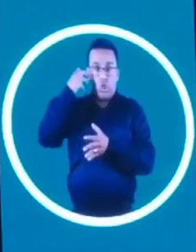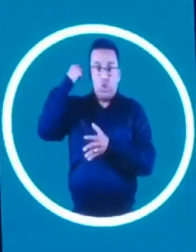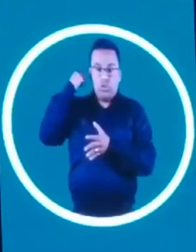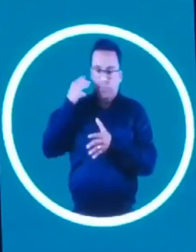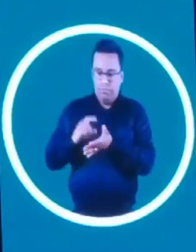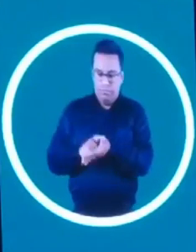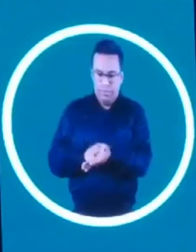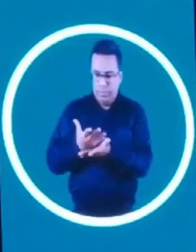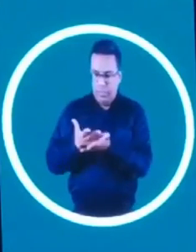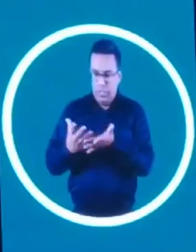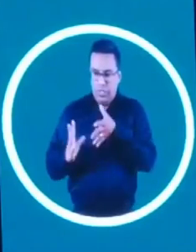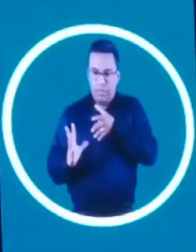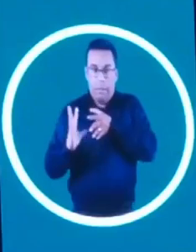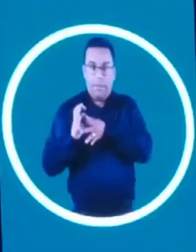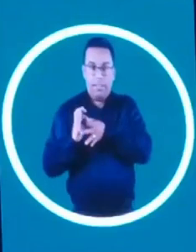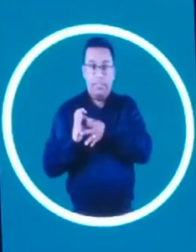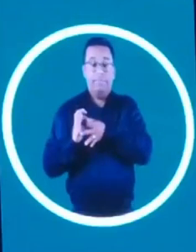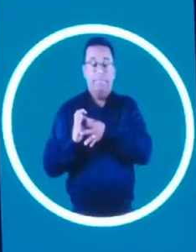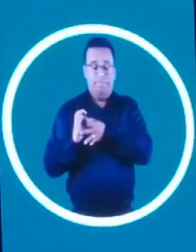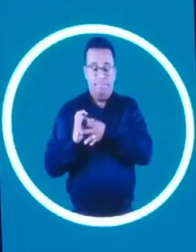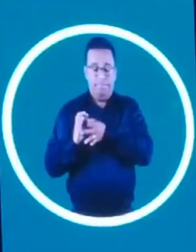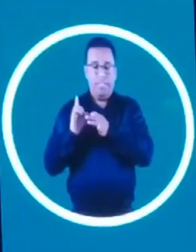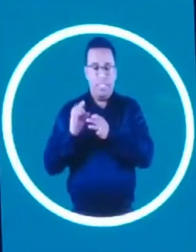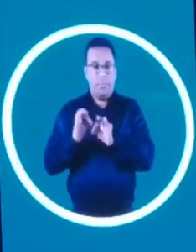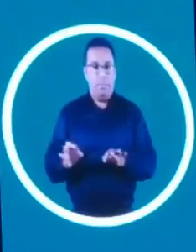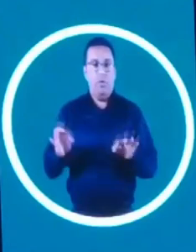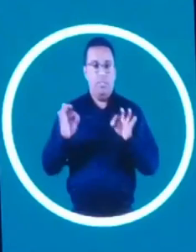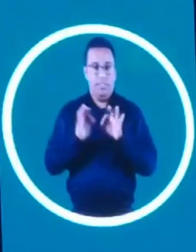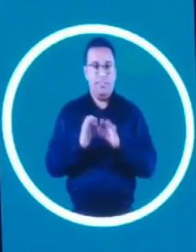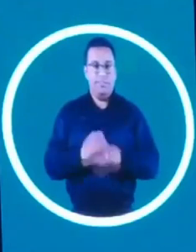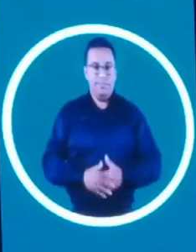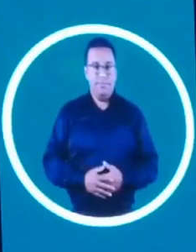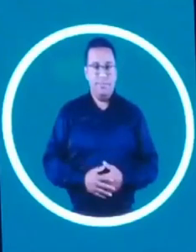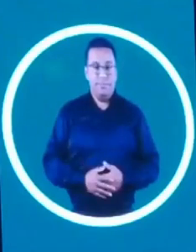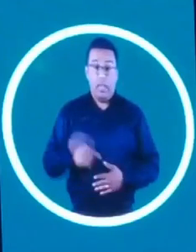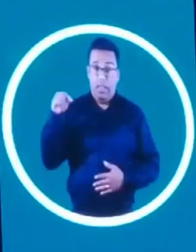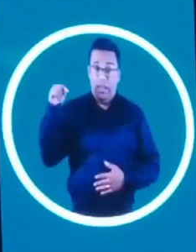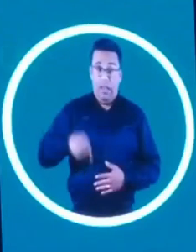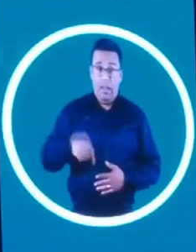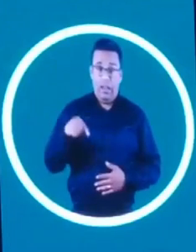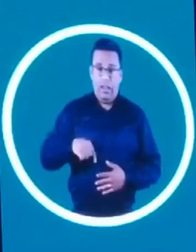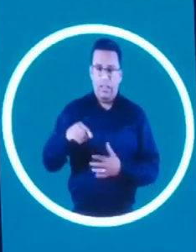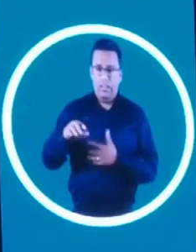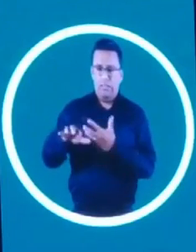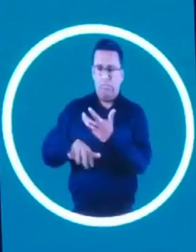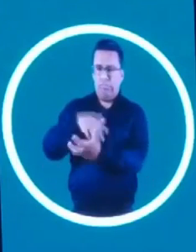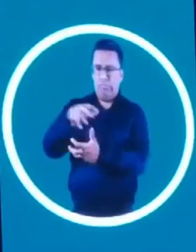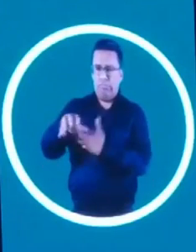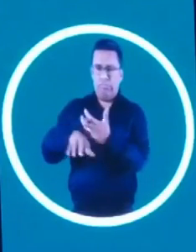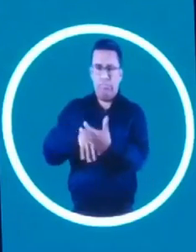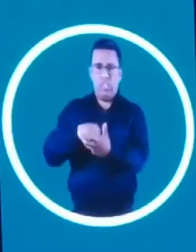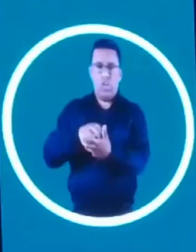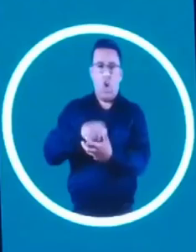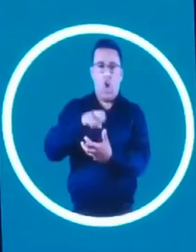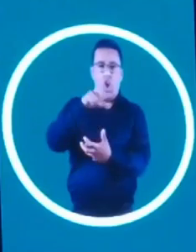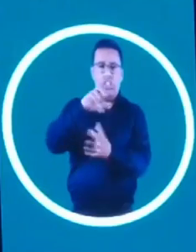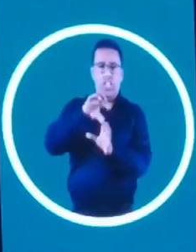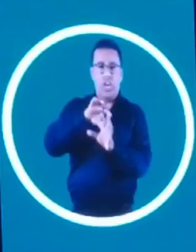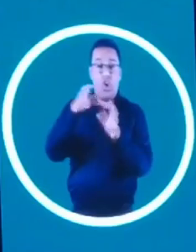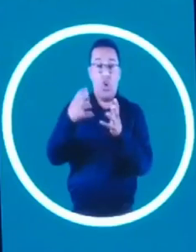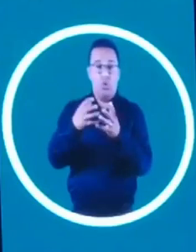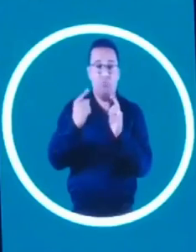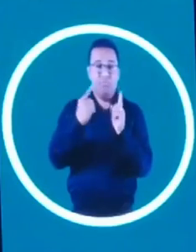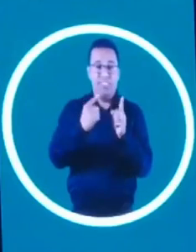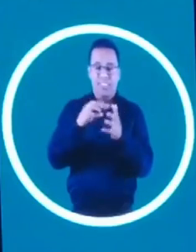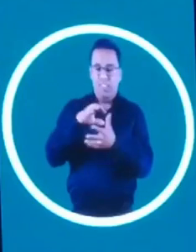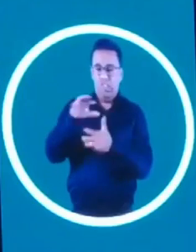Caribe. Yo creo que es en esta turbulencia del norte global, como le llaman, Creo que es